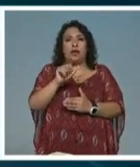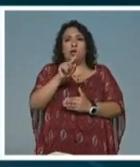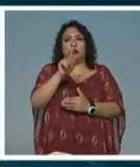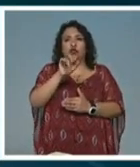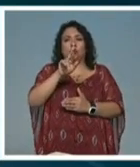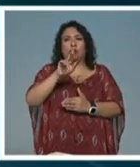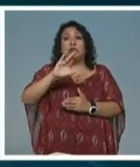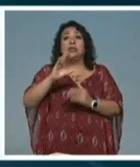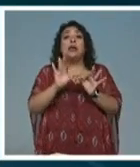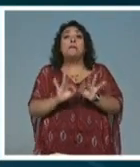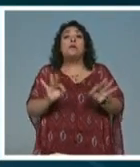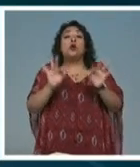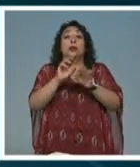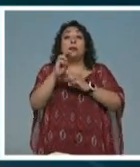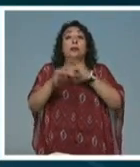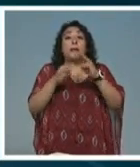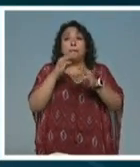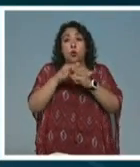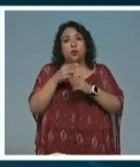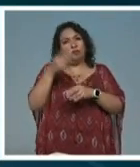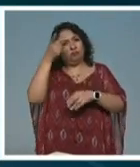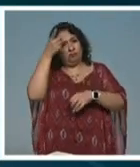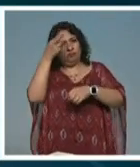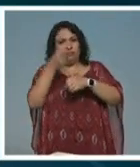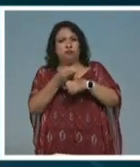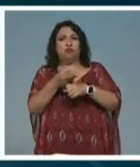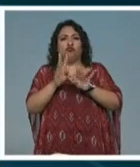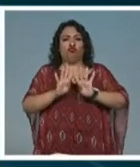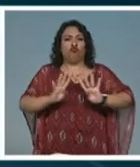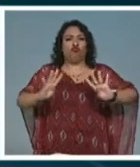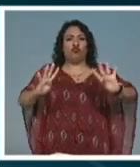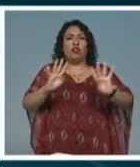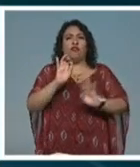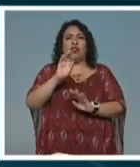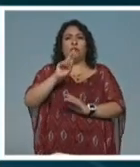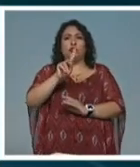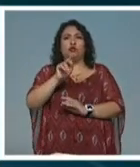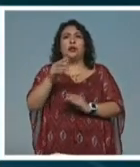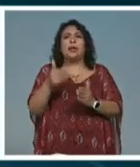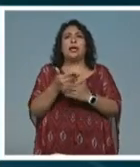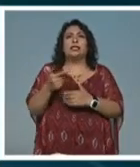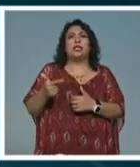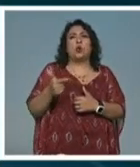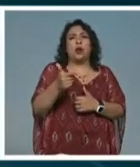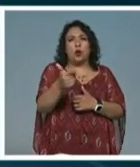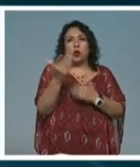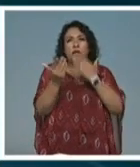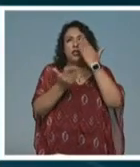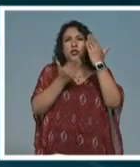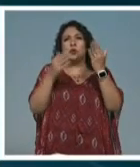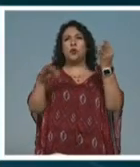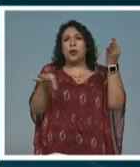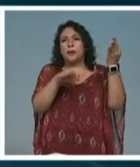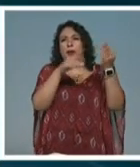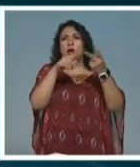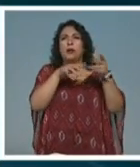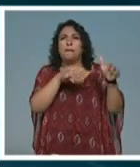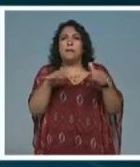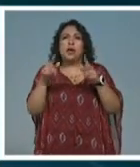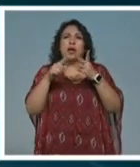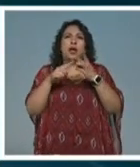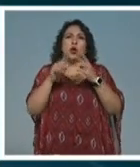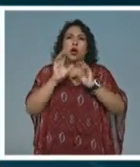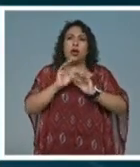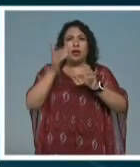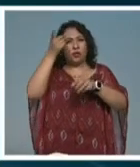más importantes del mundo, y dirigir a la Filarmonía de Zúrich. Originario de Guanajuato, realizó estudios de violín, piano, canto